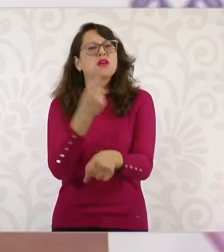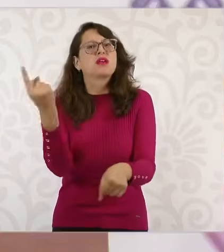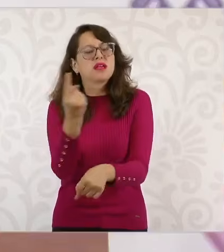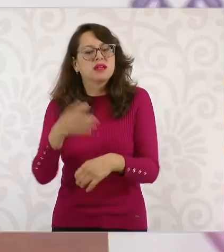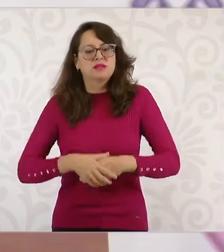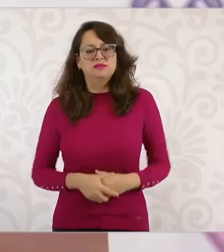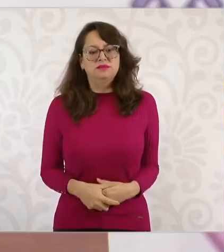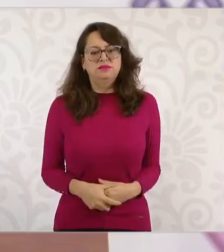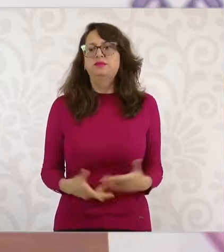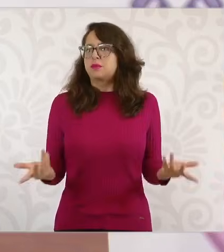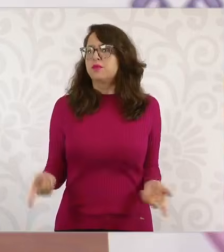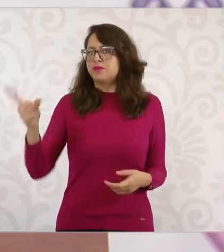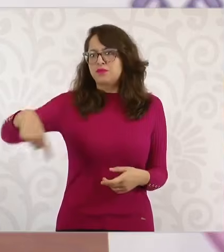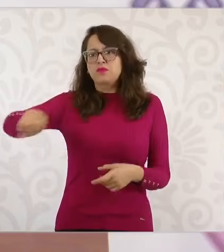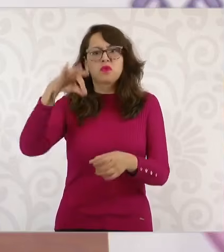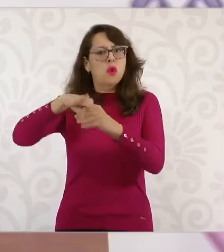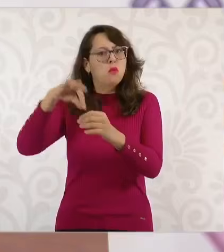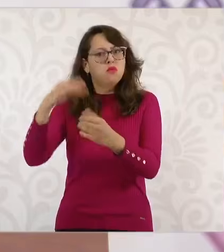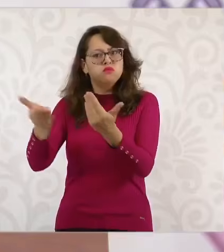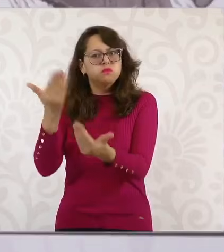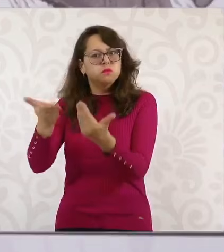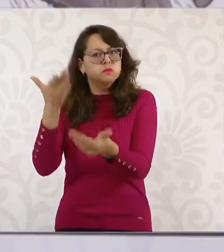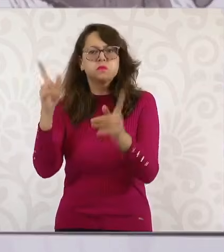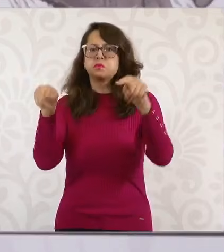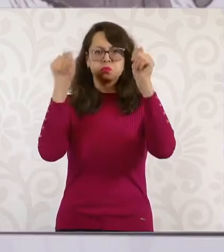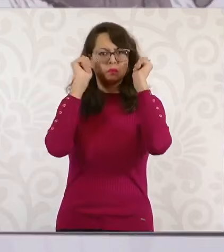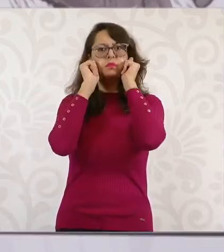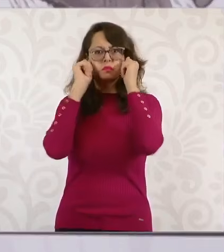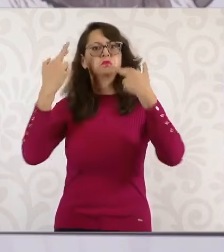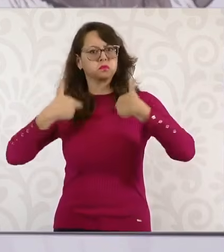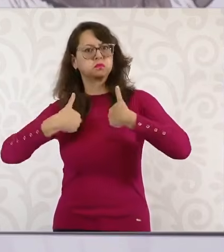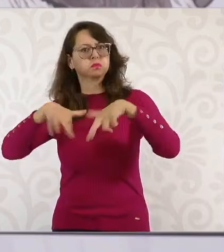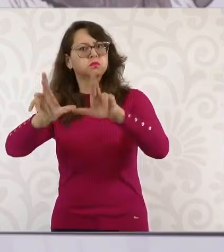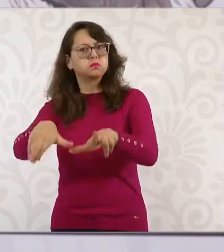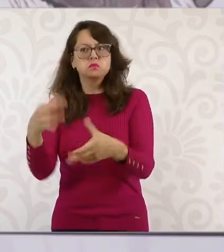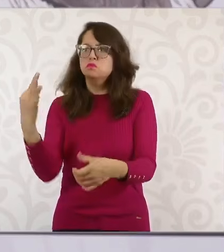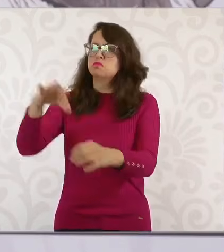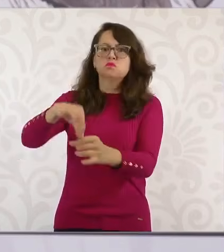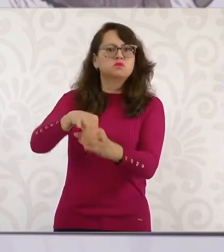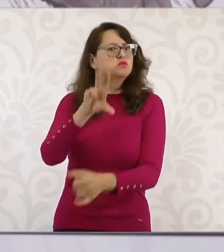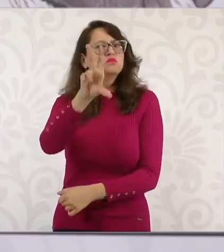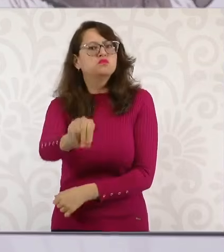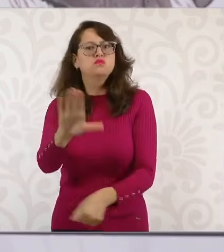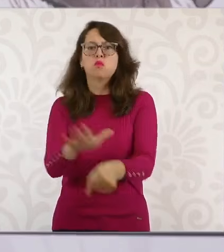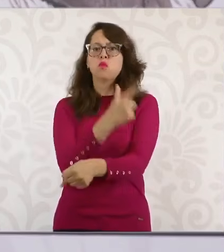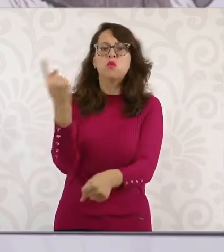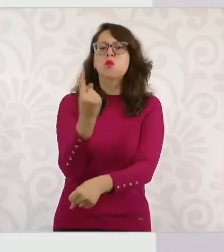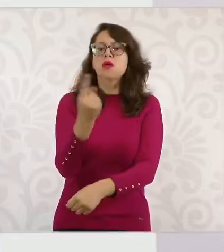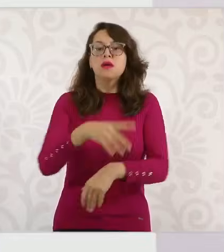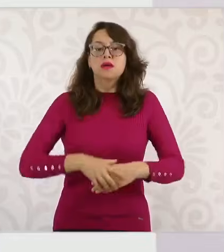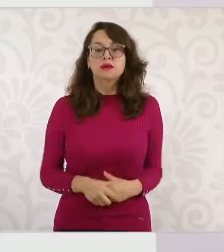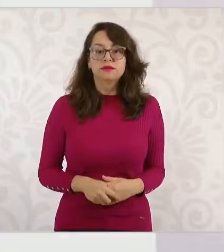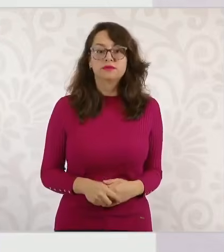¿Por qué no que decida la gente? Es todo lo contrario a que decida… Antes decidían los presidentes quién estaba en